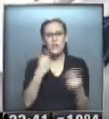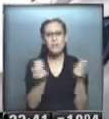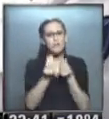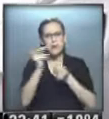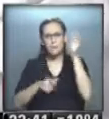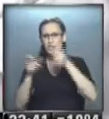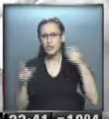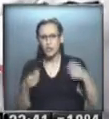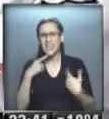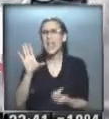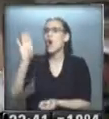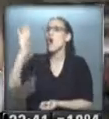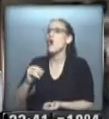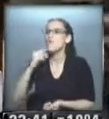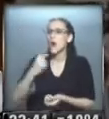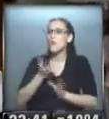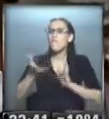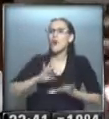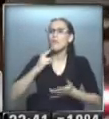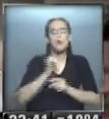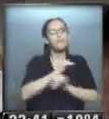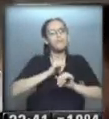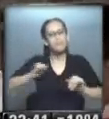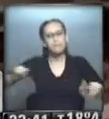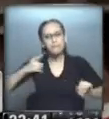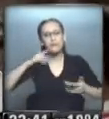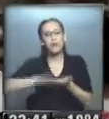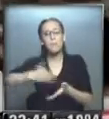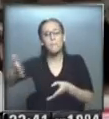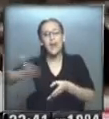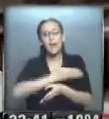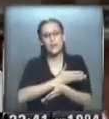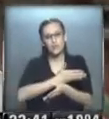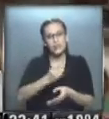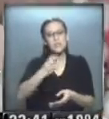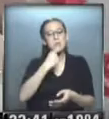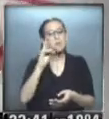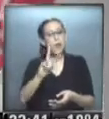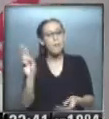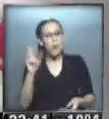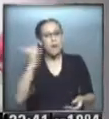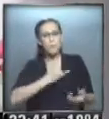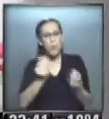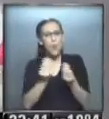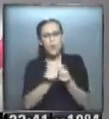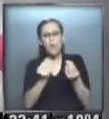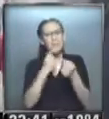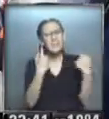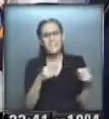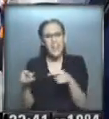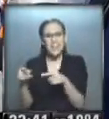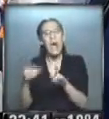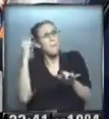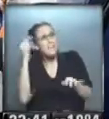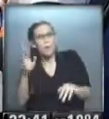también como forma de difundir esta necesidad de prevención. Que, si vos te fijás, las mujeres tienen un montón de campañas de prevención. Ah, pensé que iba a ser un montón de